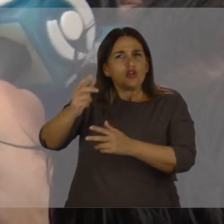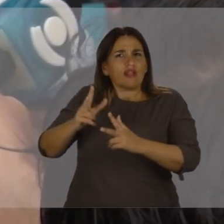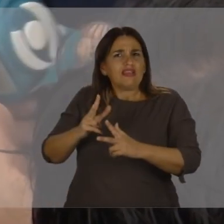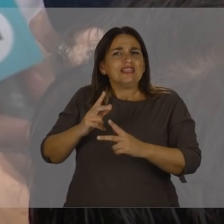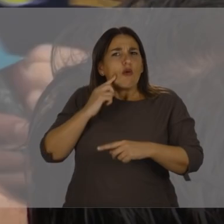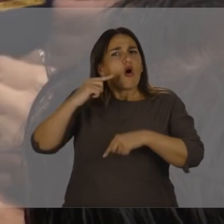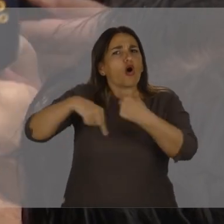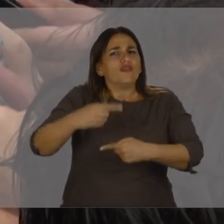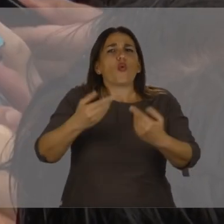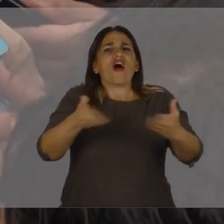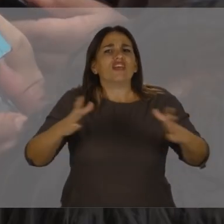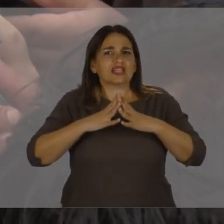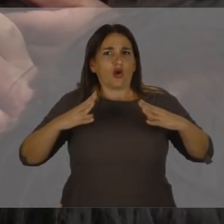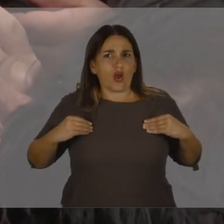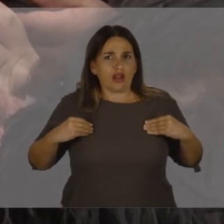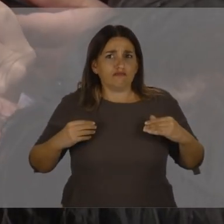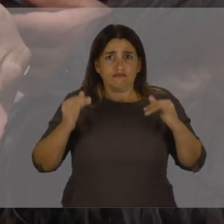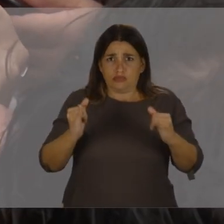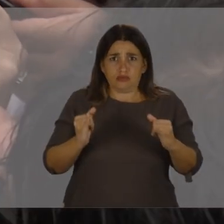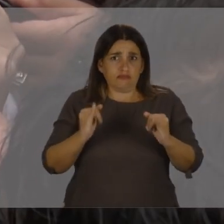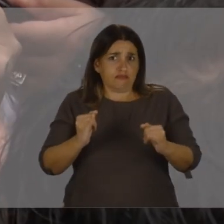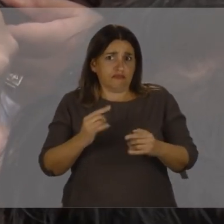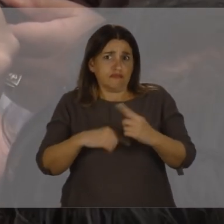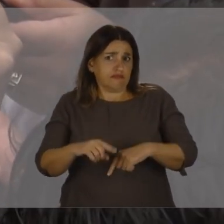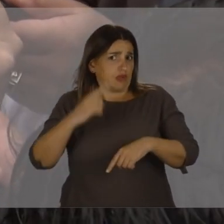o no? Sí, por supuesto, porque